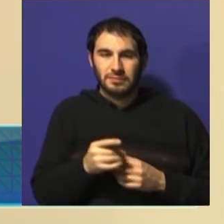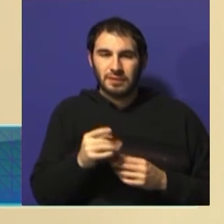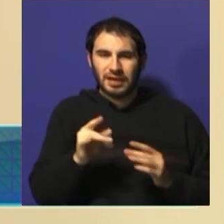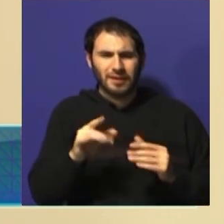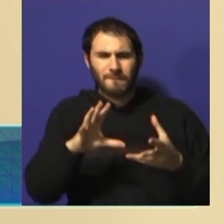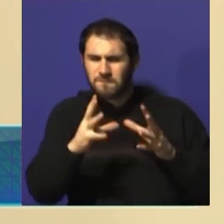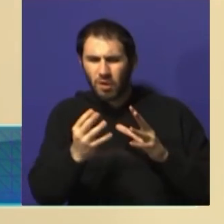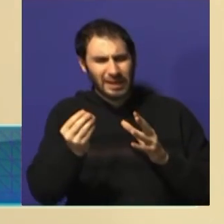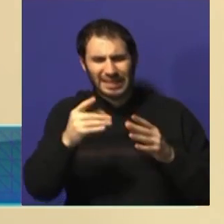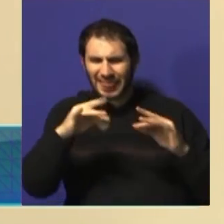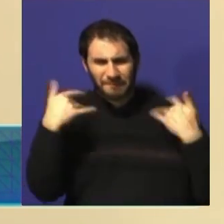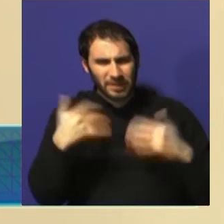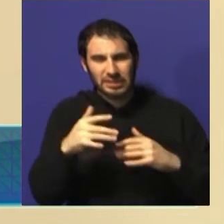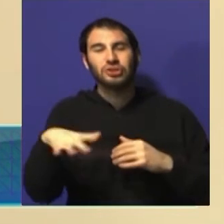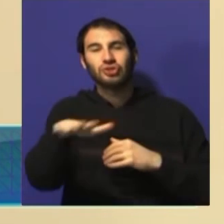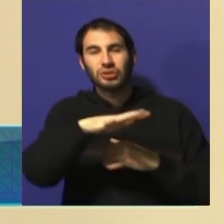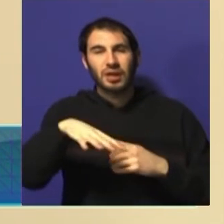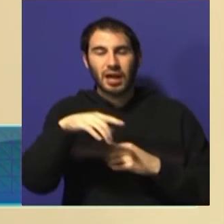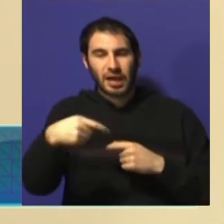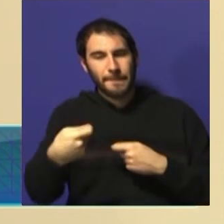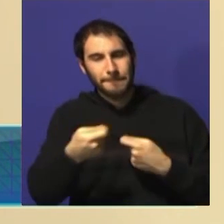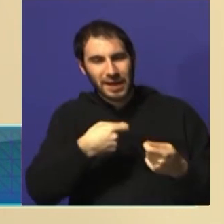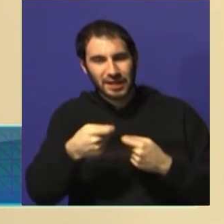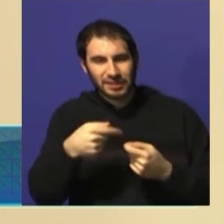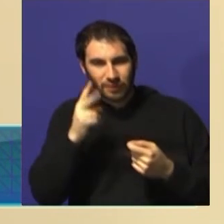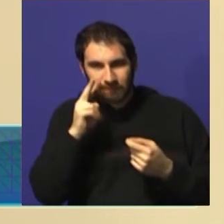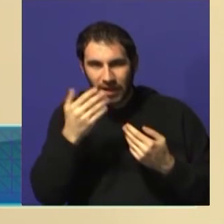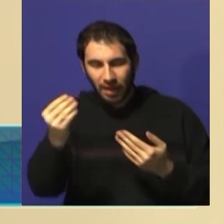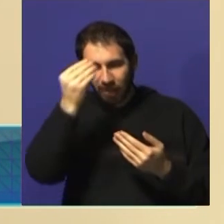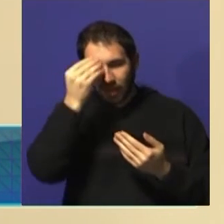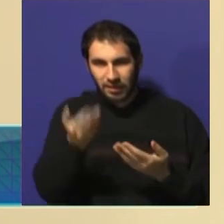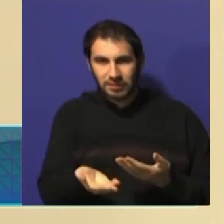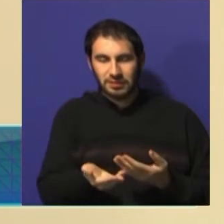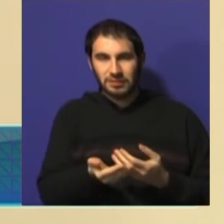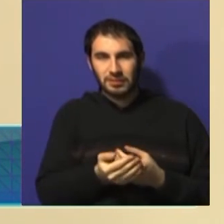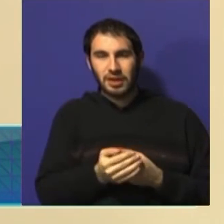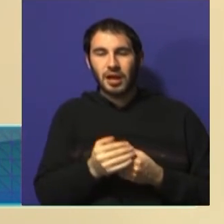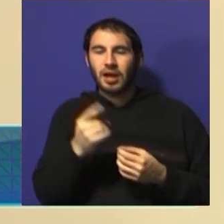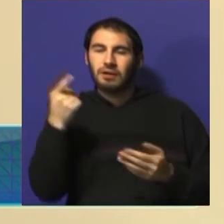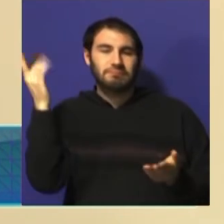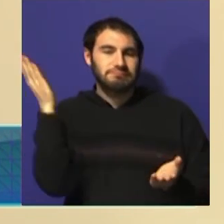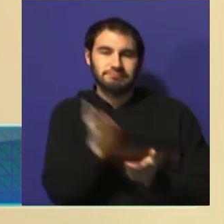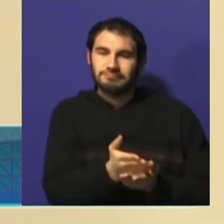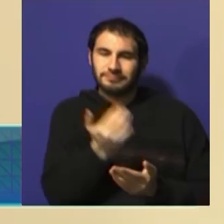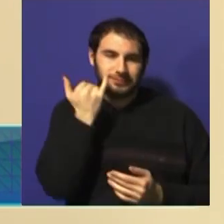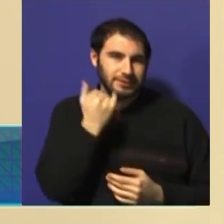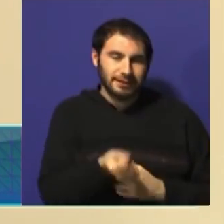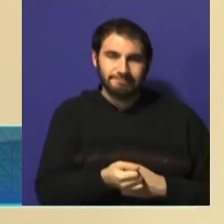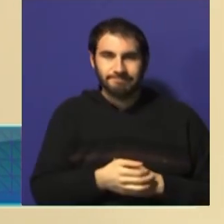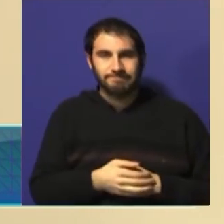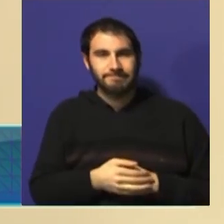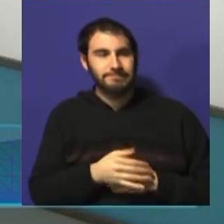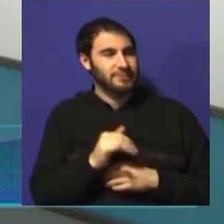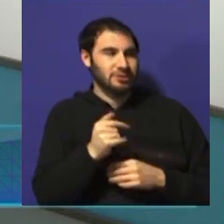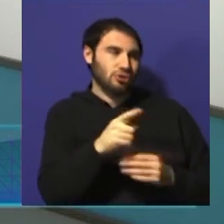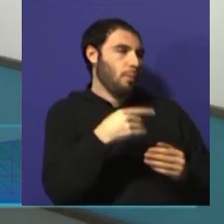imagen y en esta sociedad donde nos manejamos visualmente, la condena está ya planteada de antemano. Sí, sí, la visibilidad